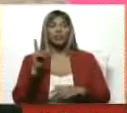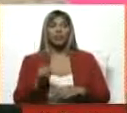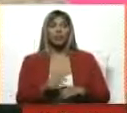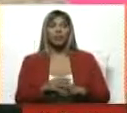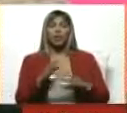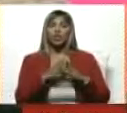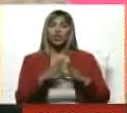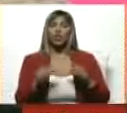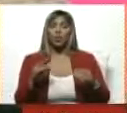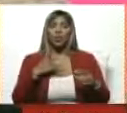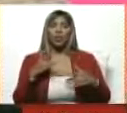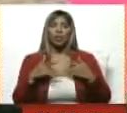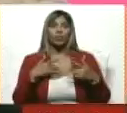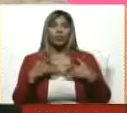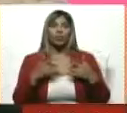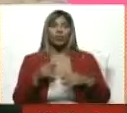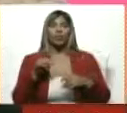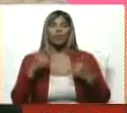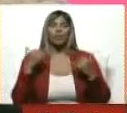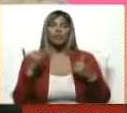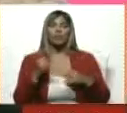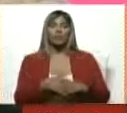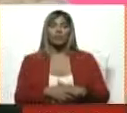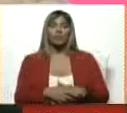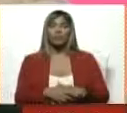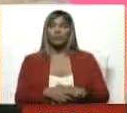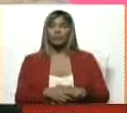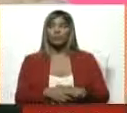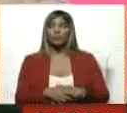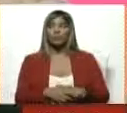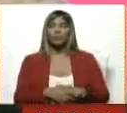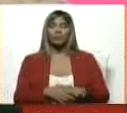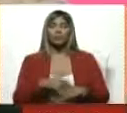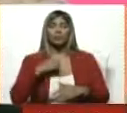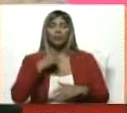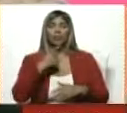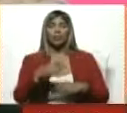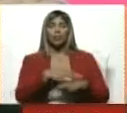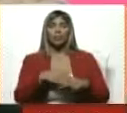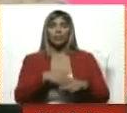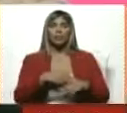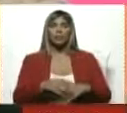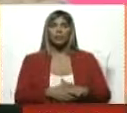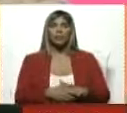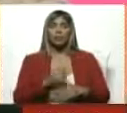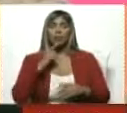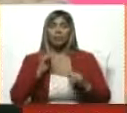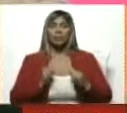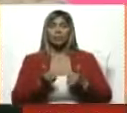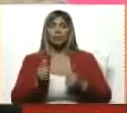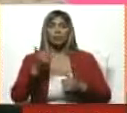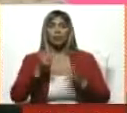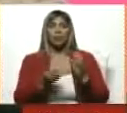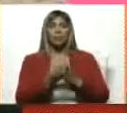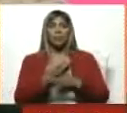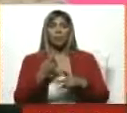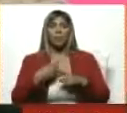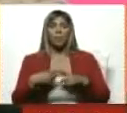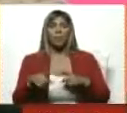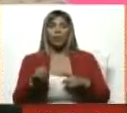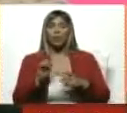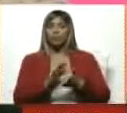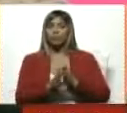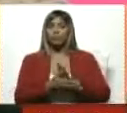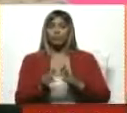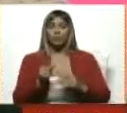a todas las actividades del festival que vienen, porque como bien lo dijo nuestro ministro, el festival comenzó el 10 de mayo, pero no se